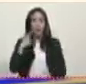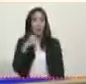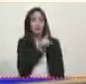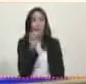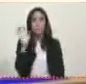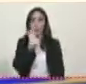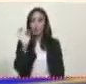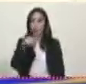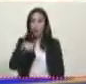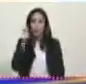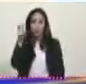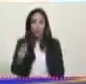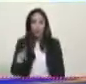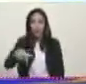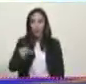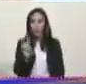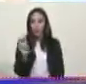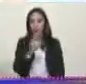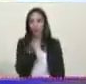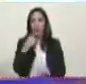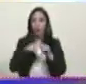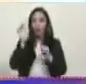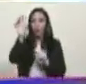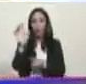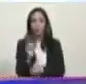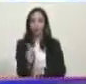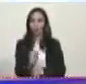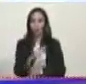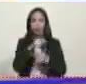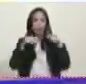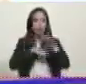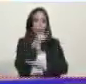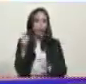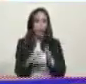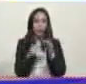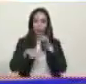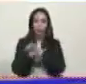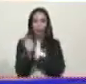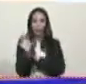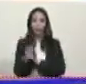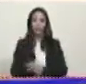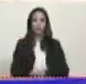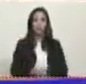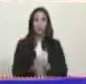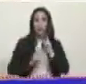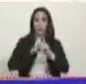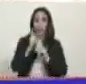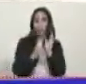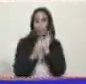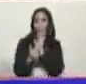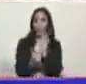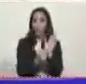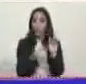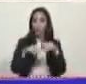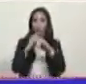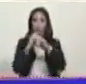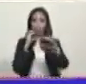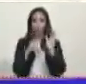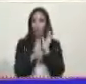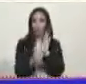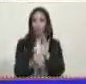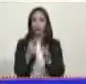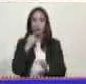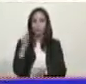100% nacional. La materia prima es 100% nacional. Este producto final